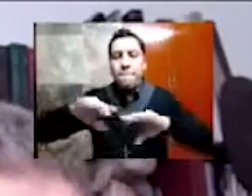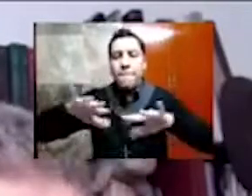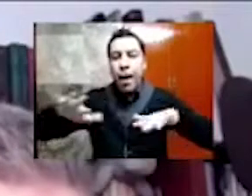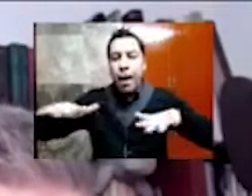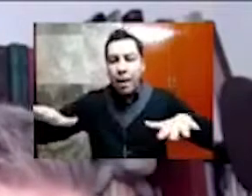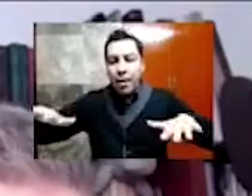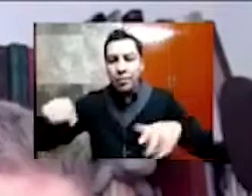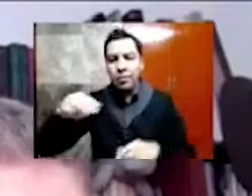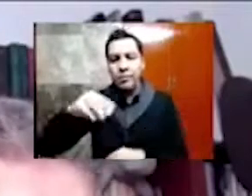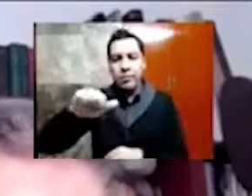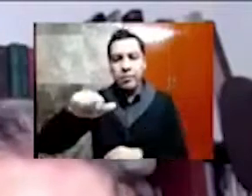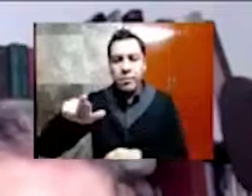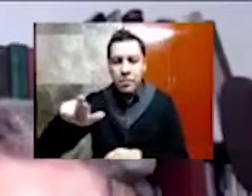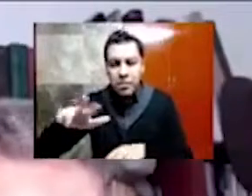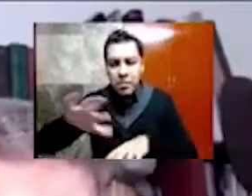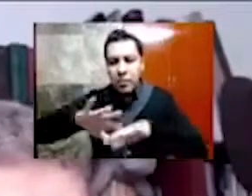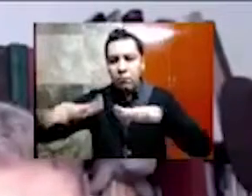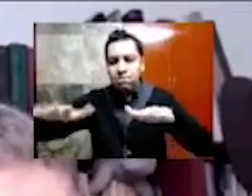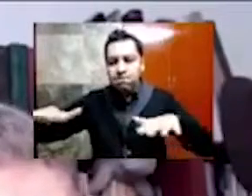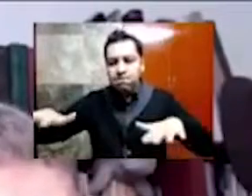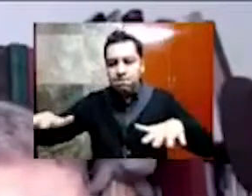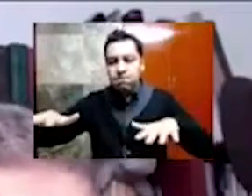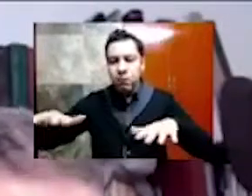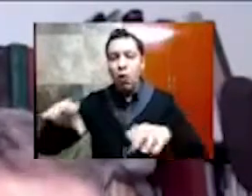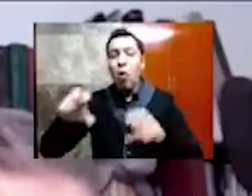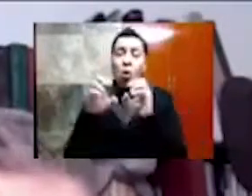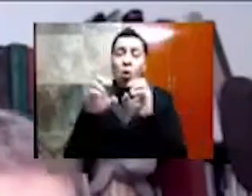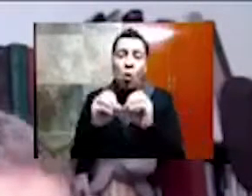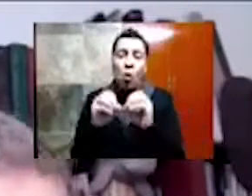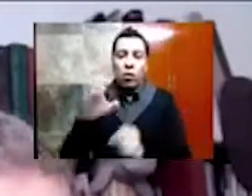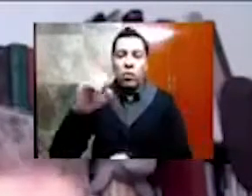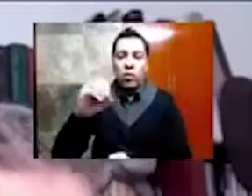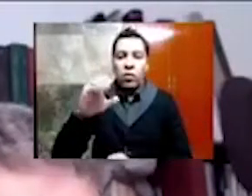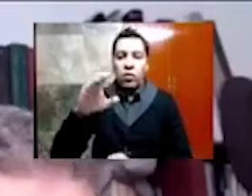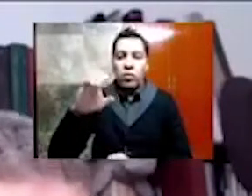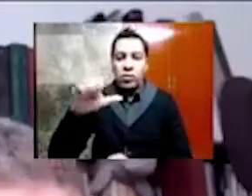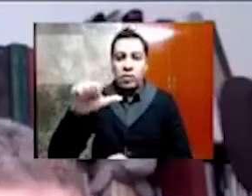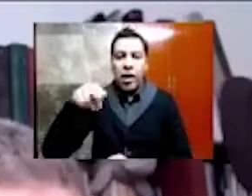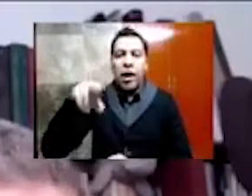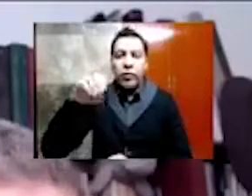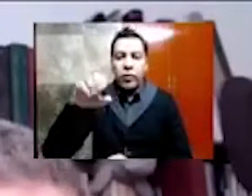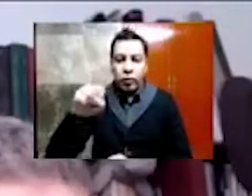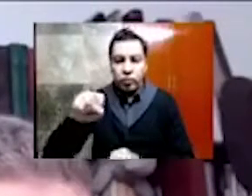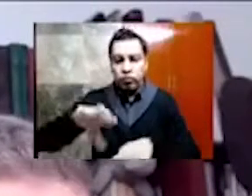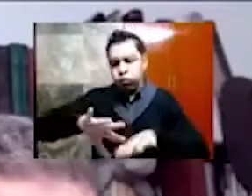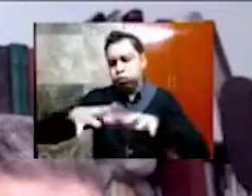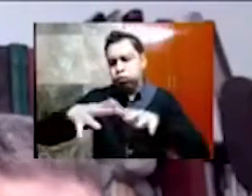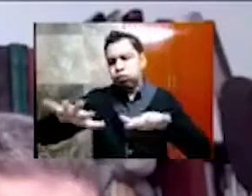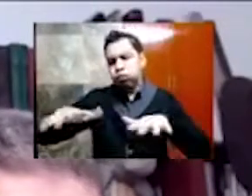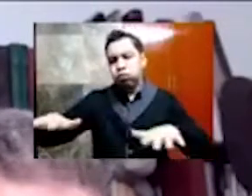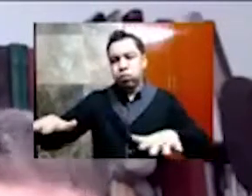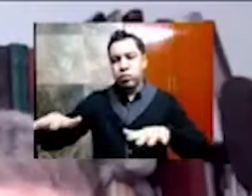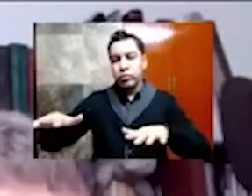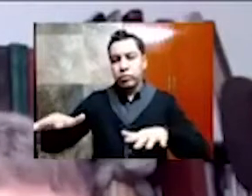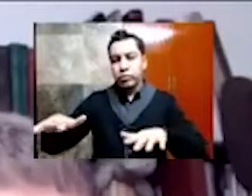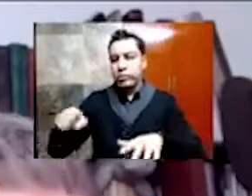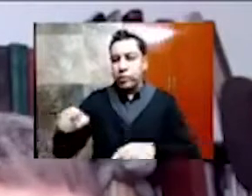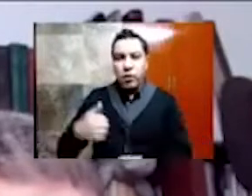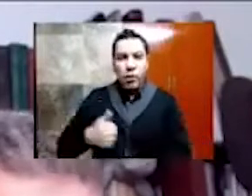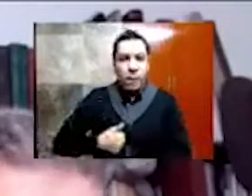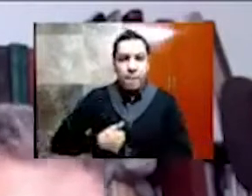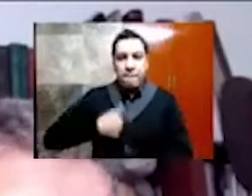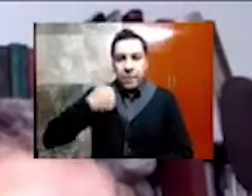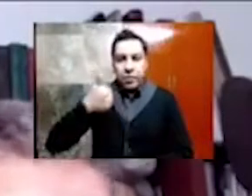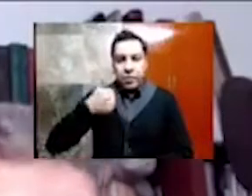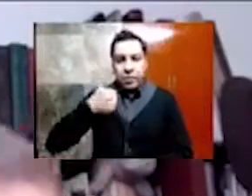el territorio nacional y marca rotundamente el cambio entre dos grandes regiones, la